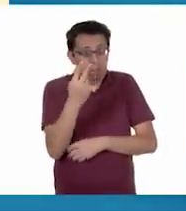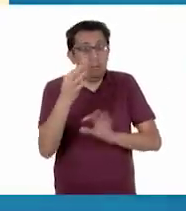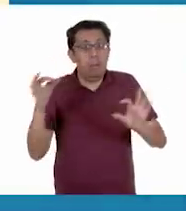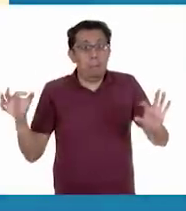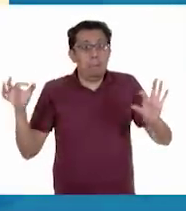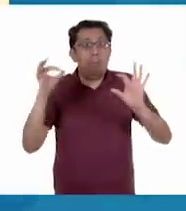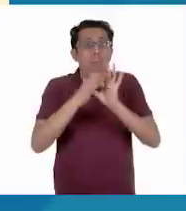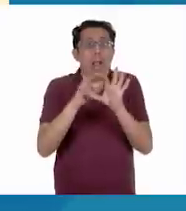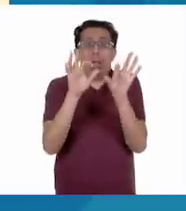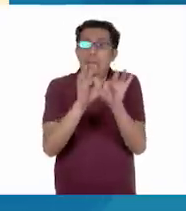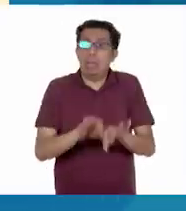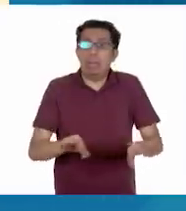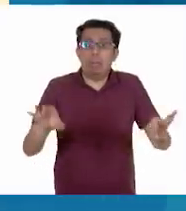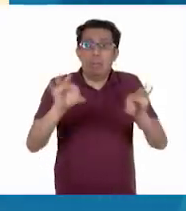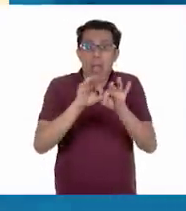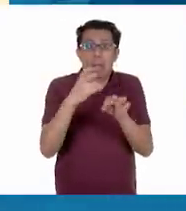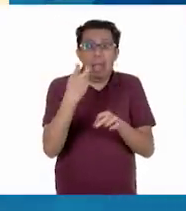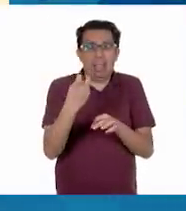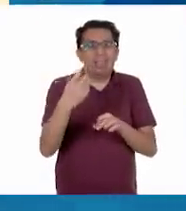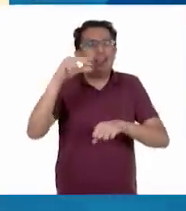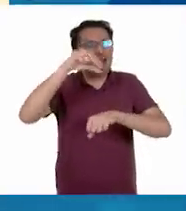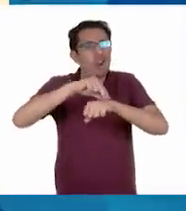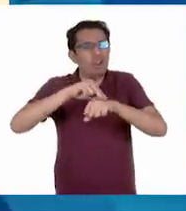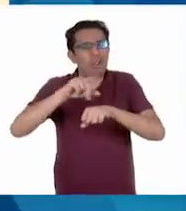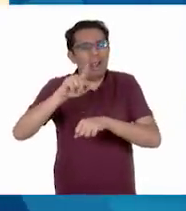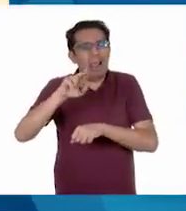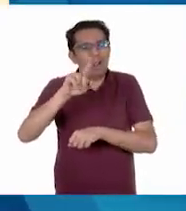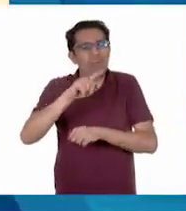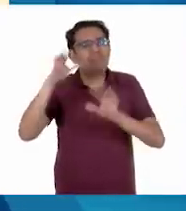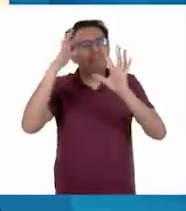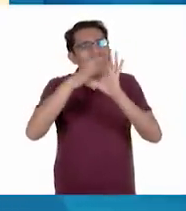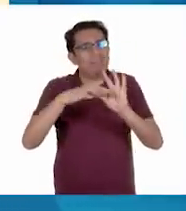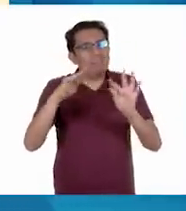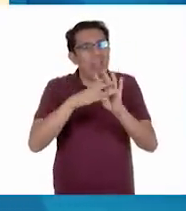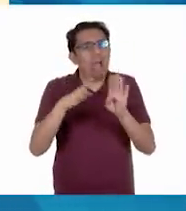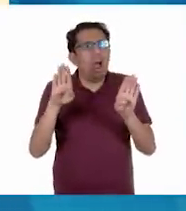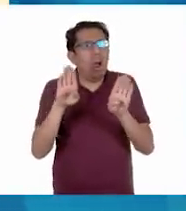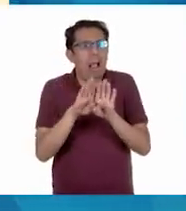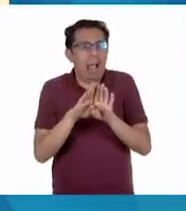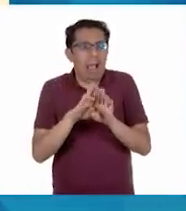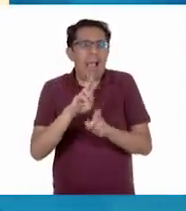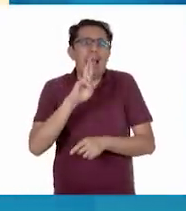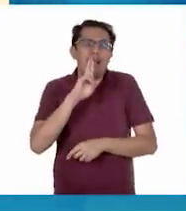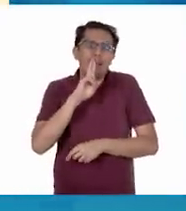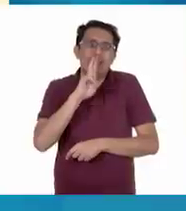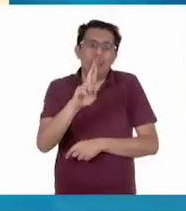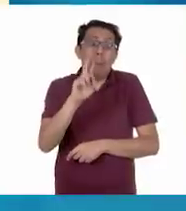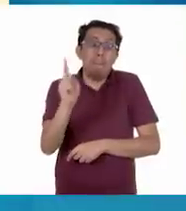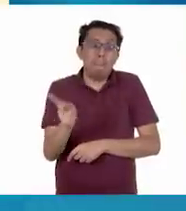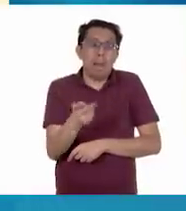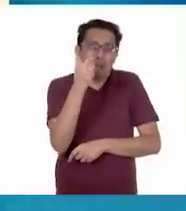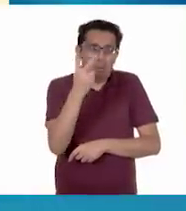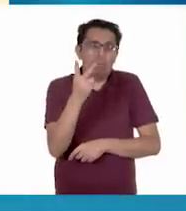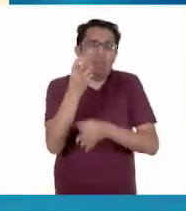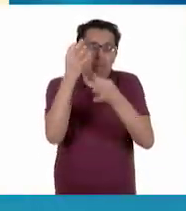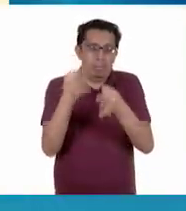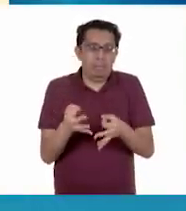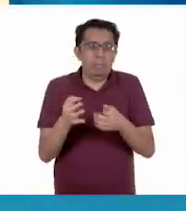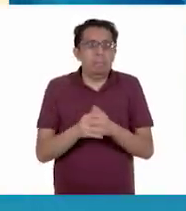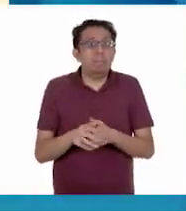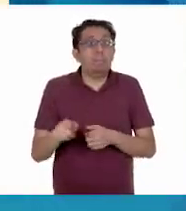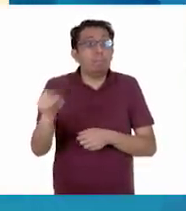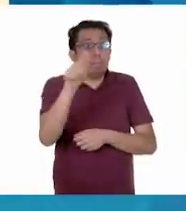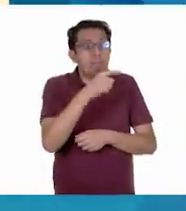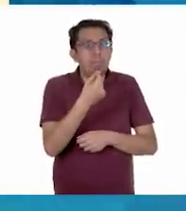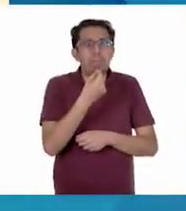importantes. Y son ideas que la doctora Luz nos da a partir de una pregunta que fue bastante bien formulada. Recuerden, niñas